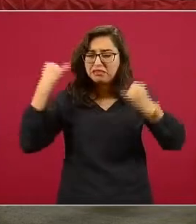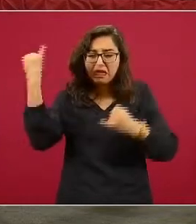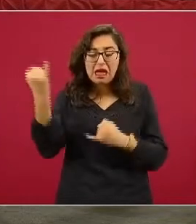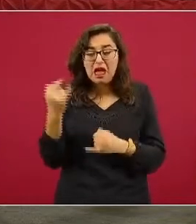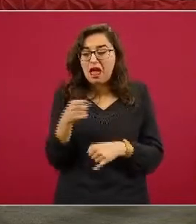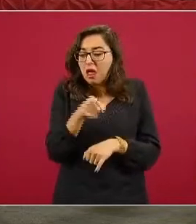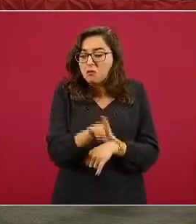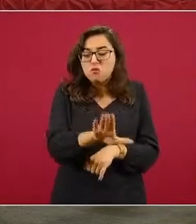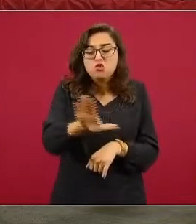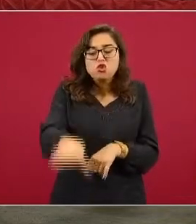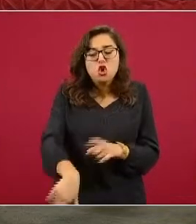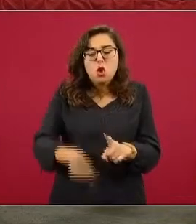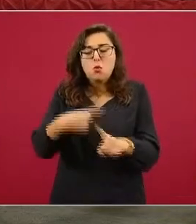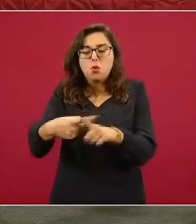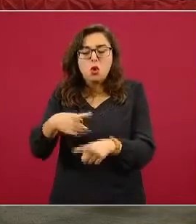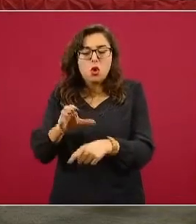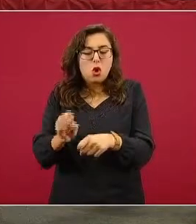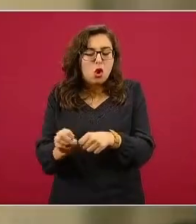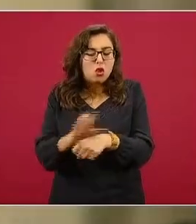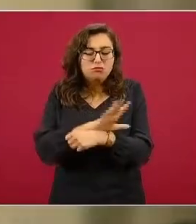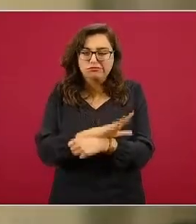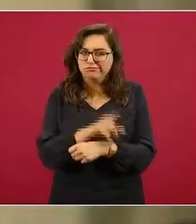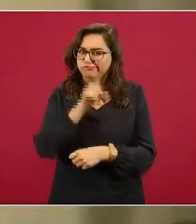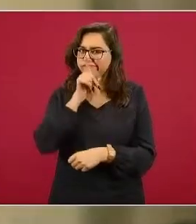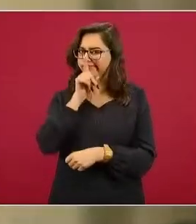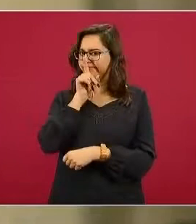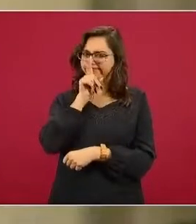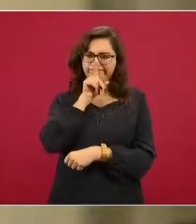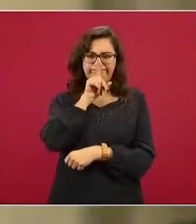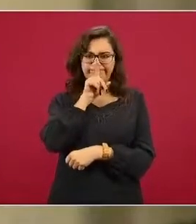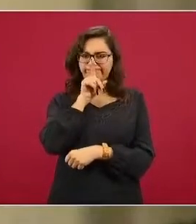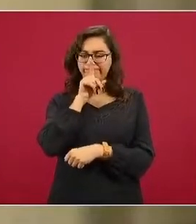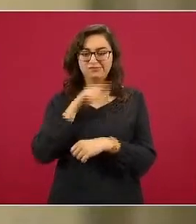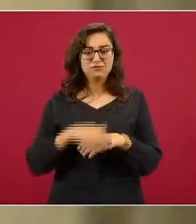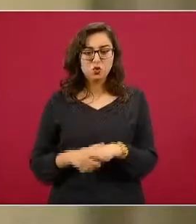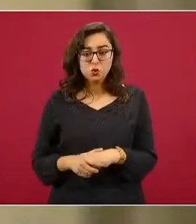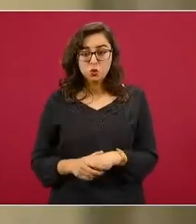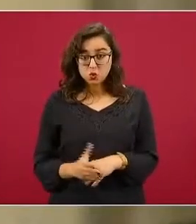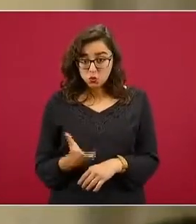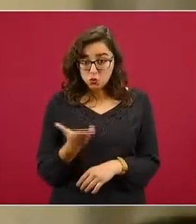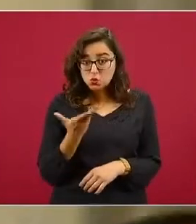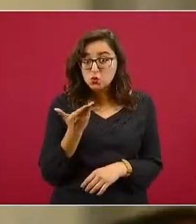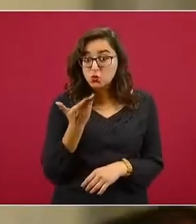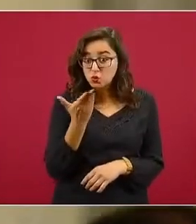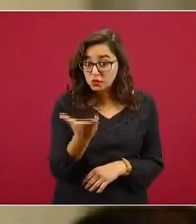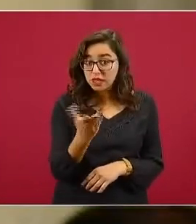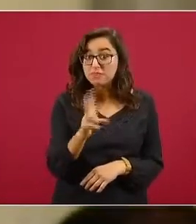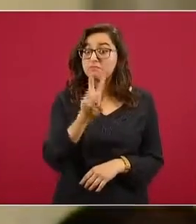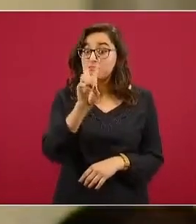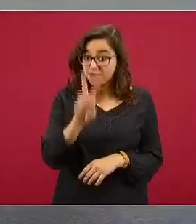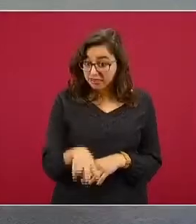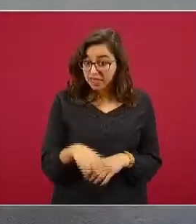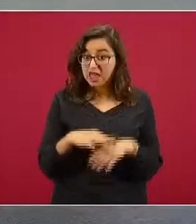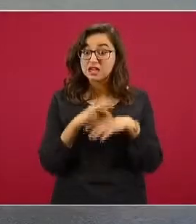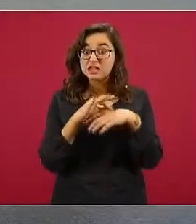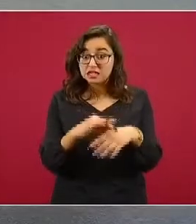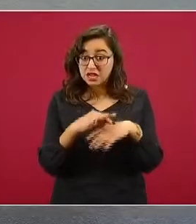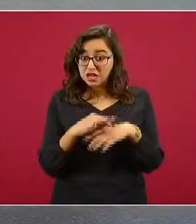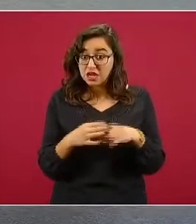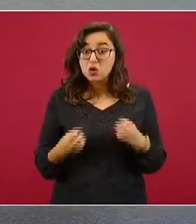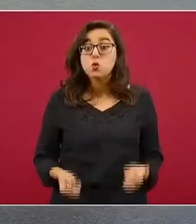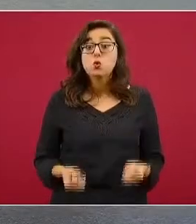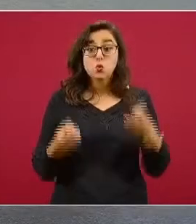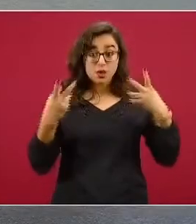COVID. La realidad de las cosas, ustedes tienen las cifras reales de los